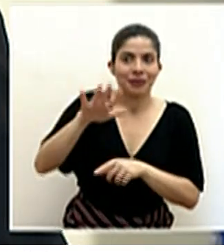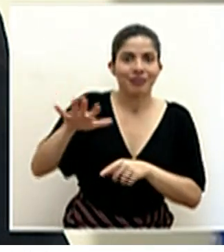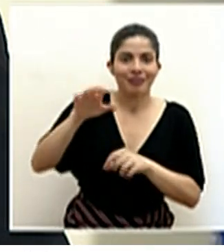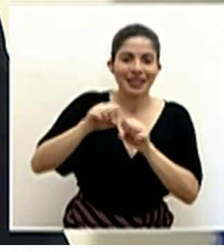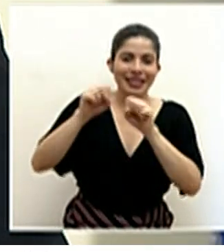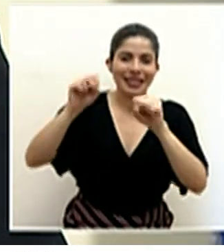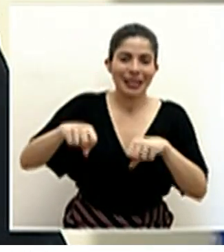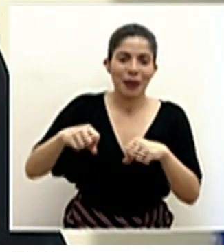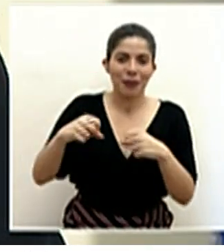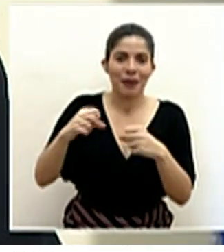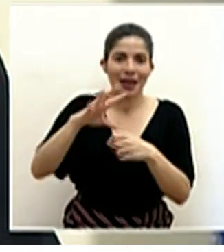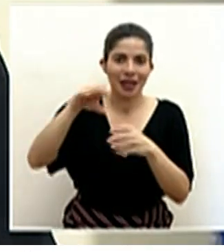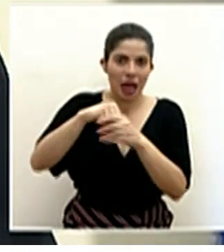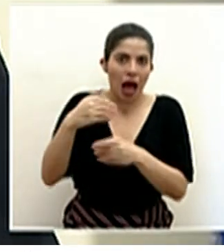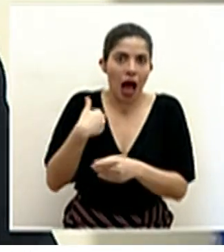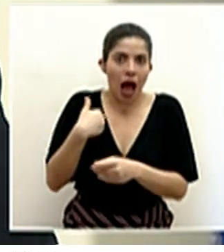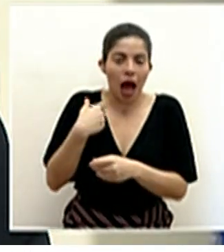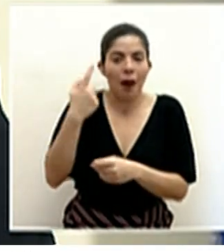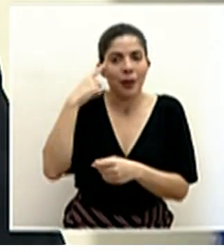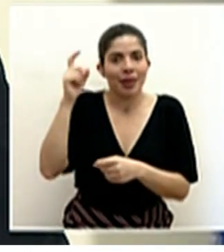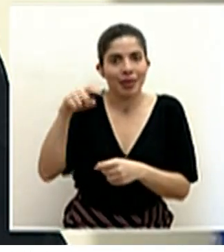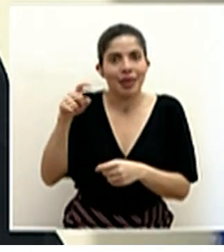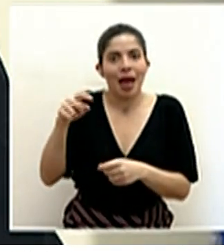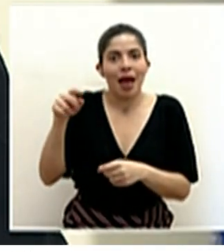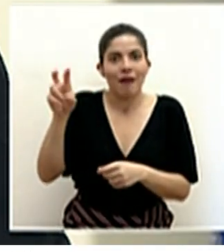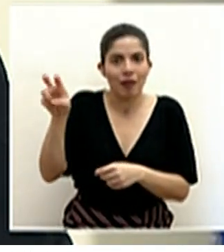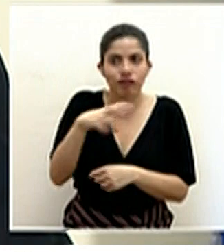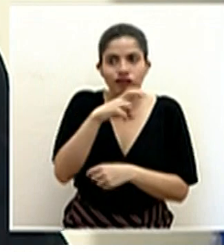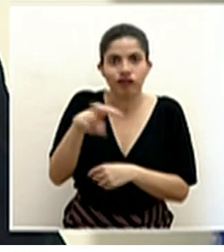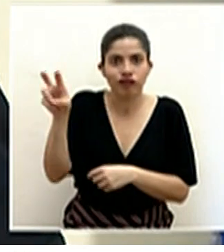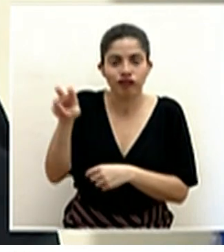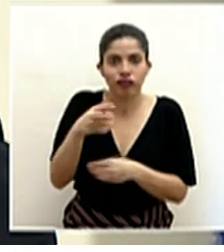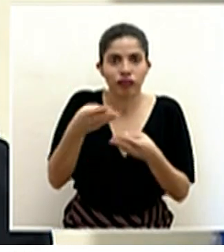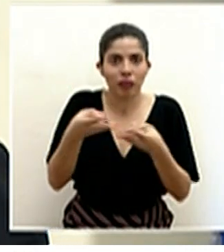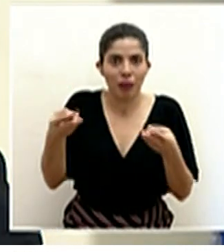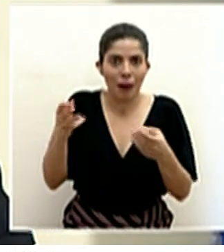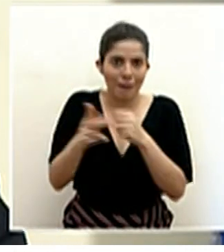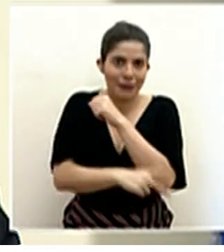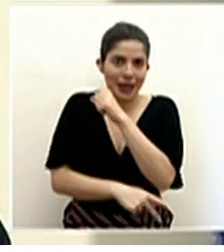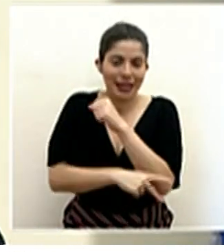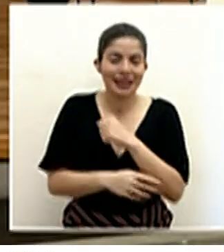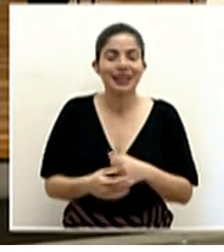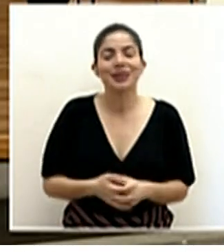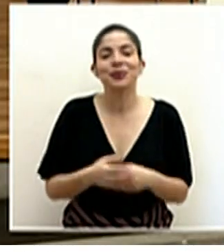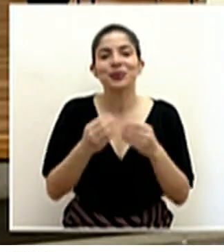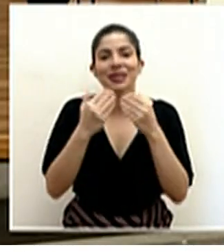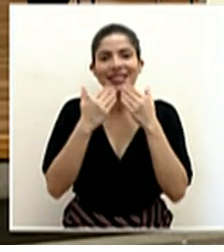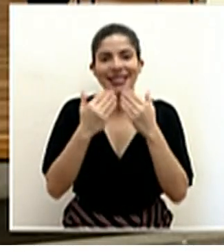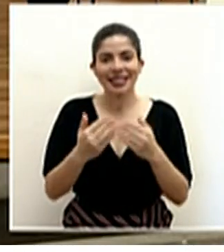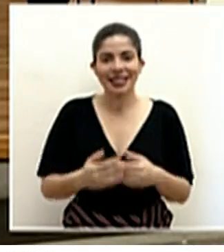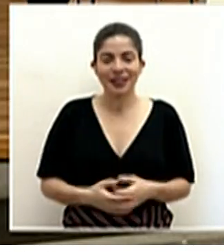de integración que tenemos para el movimiento de las mercancías en el país. Muchísimas gracias.